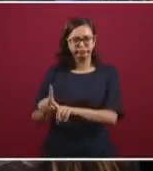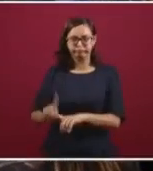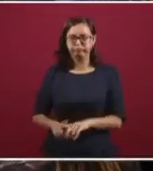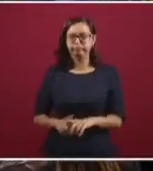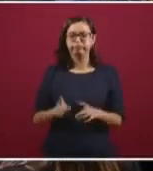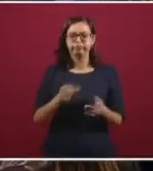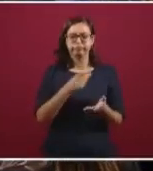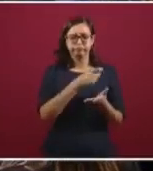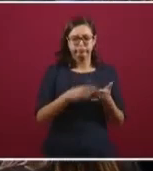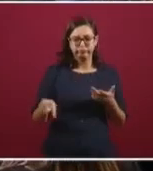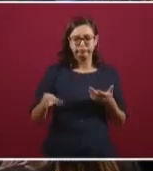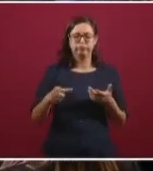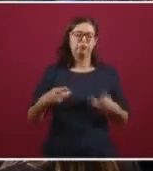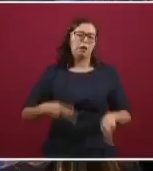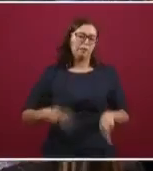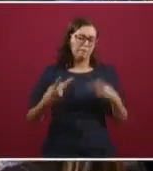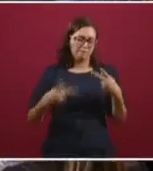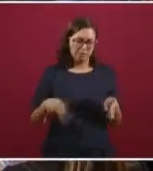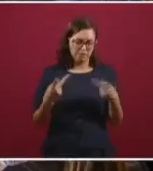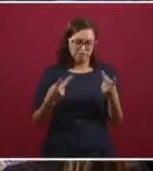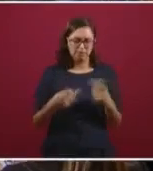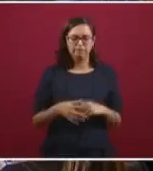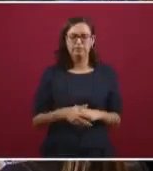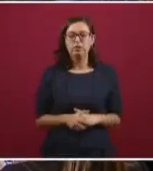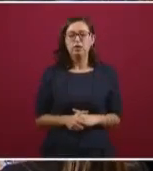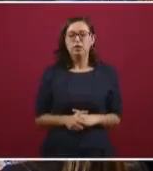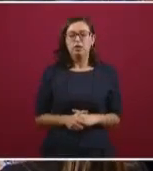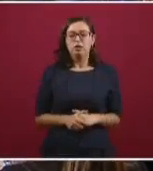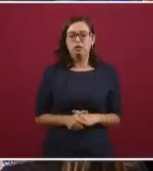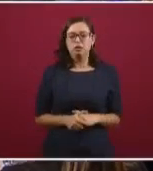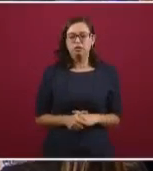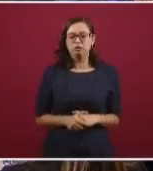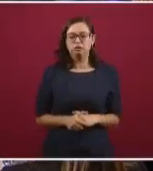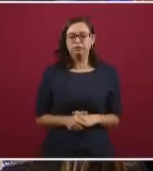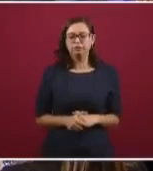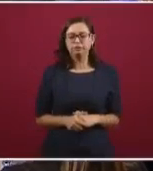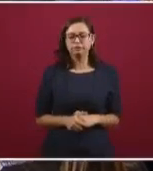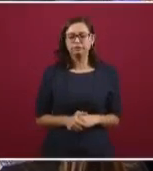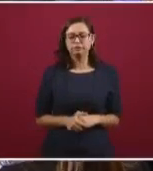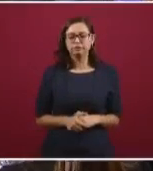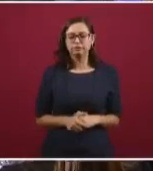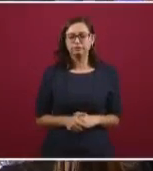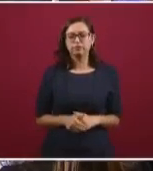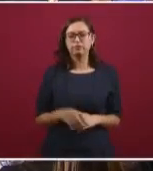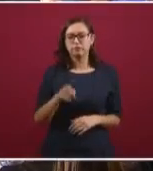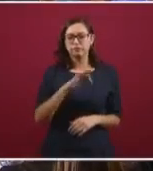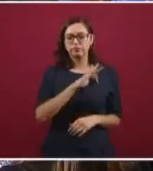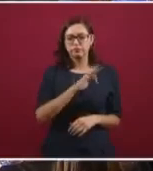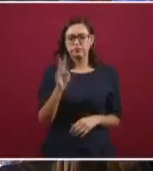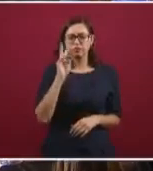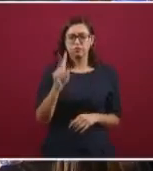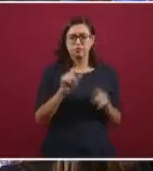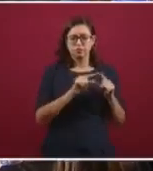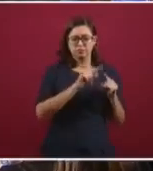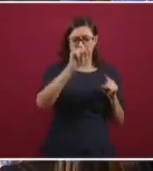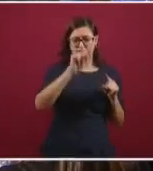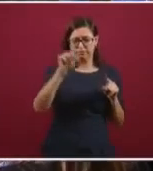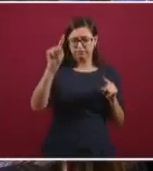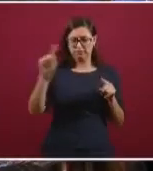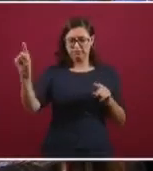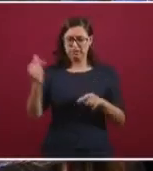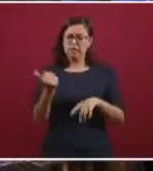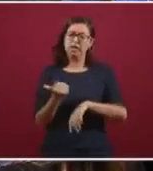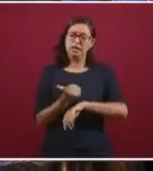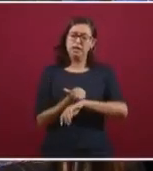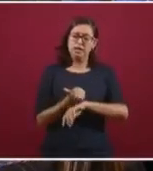las que han sido comercializadas. Aquí tenemos el dato, aquí pueden ver la línea azul, que es de los